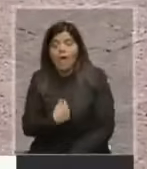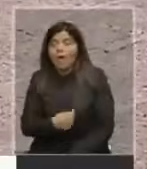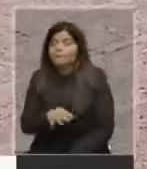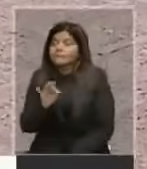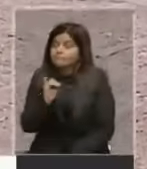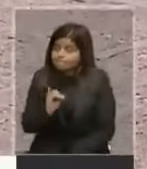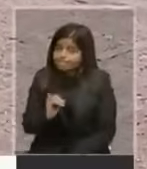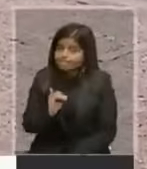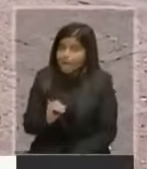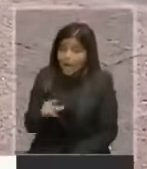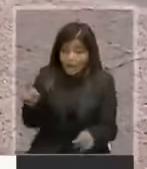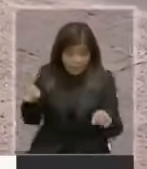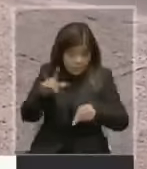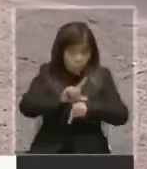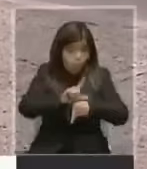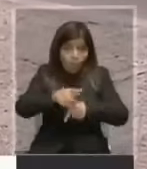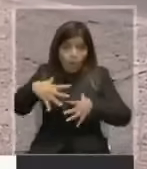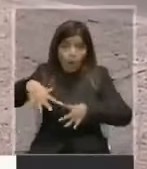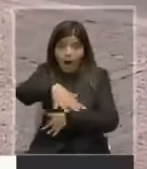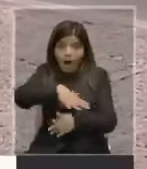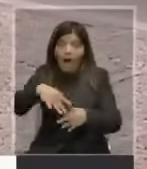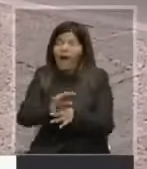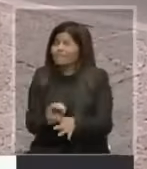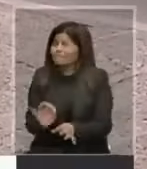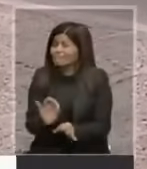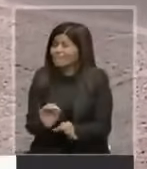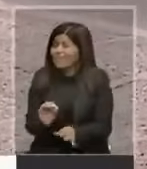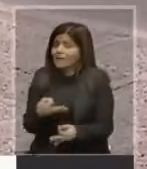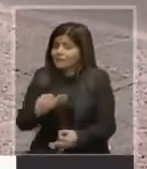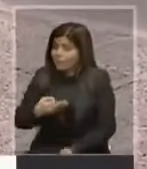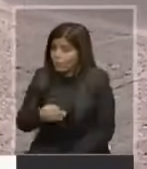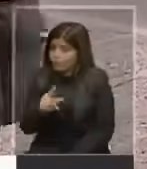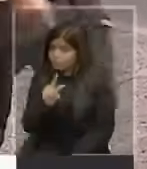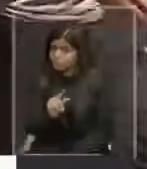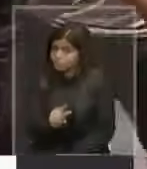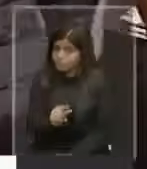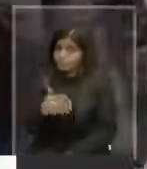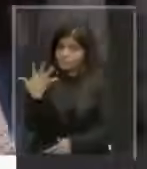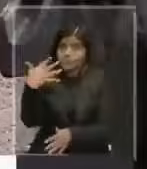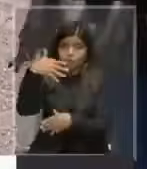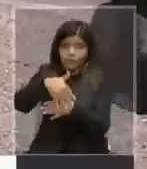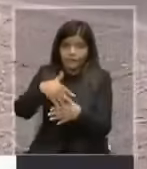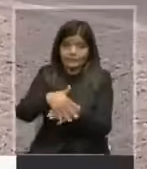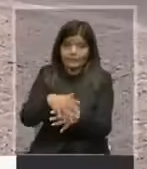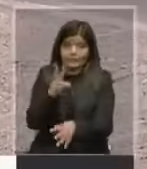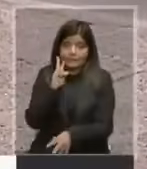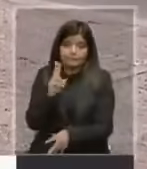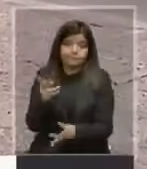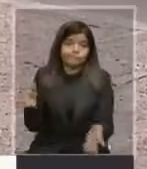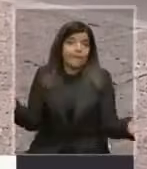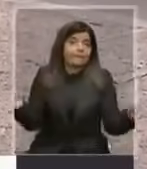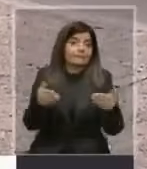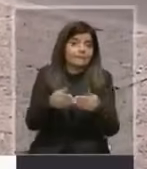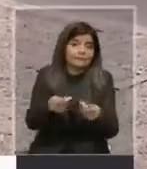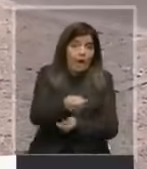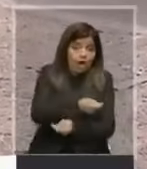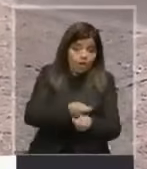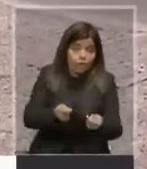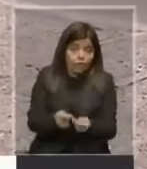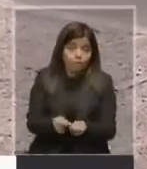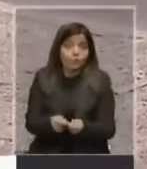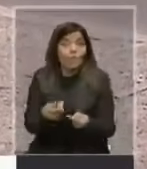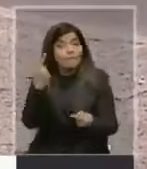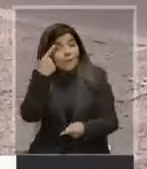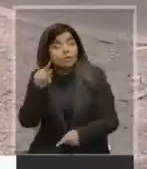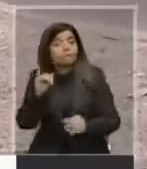este sector. Ya. A las 5 de la tarde ya no anda nadie, se acabó en los negocios. Yo creo que con